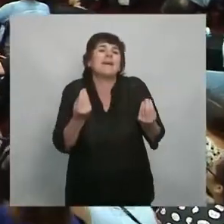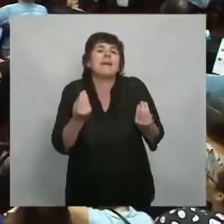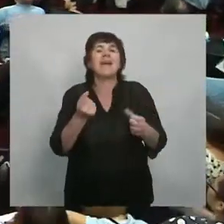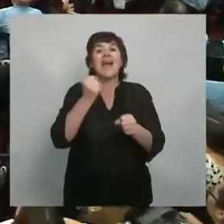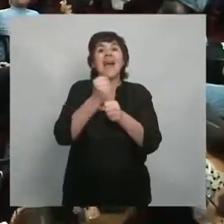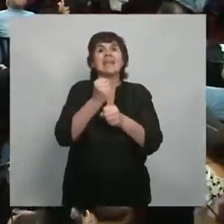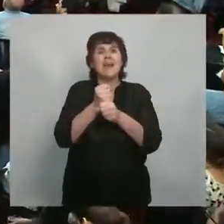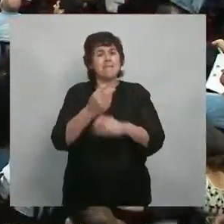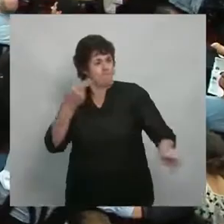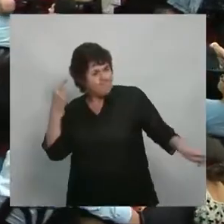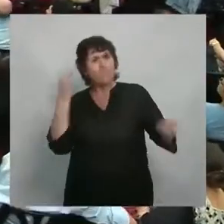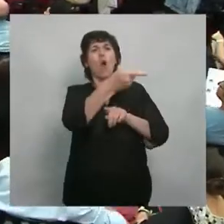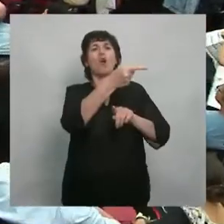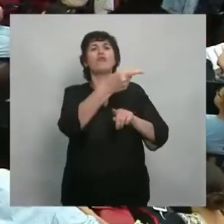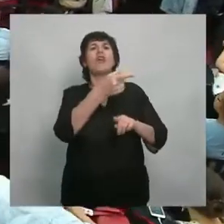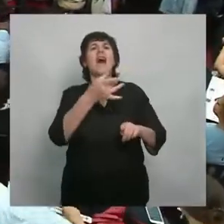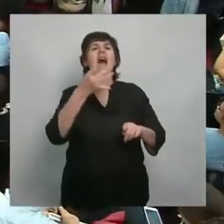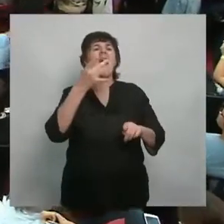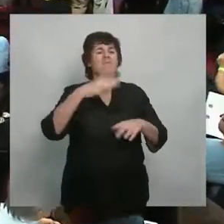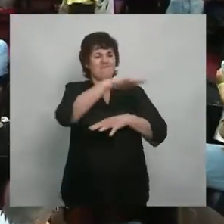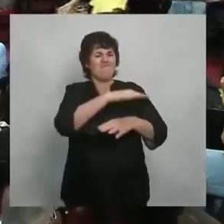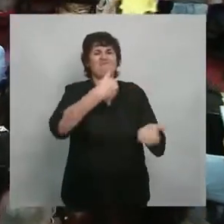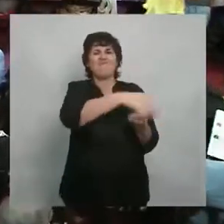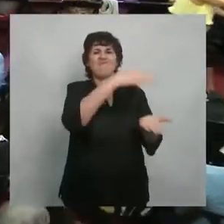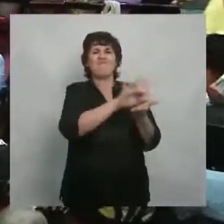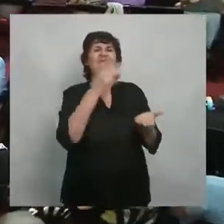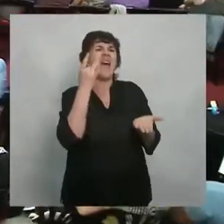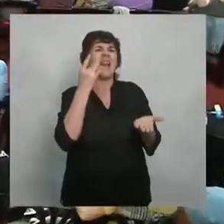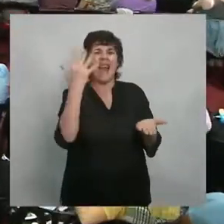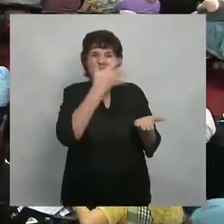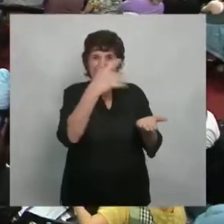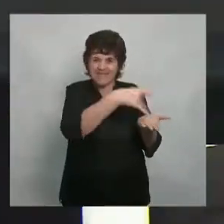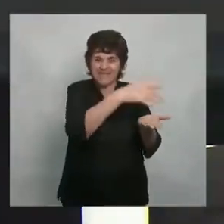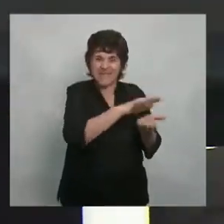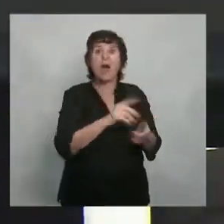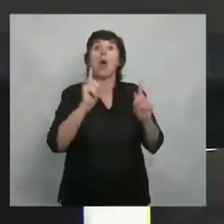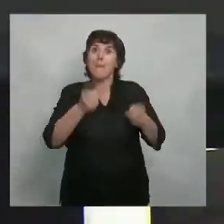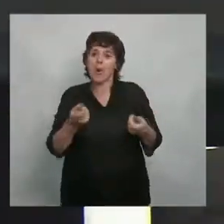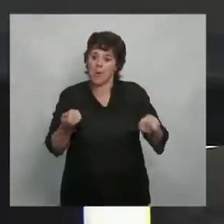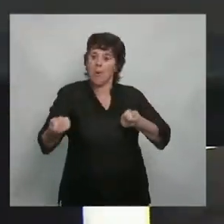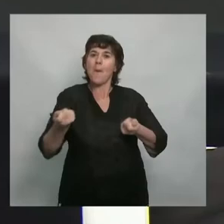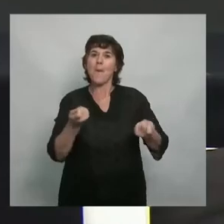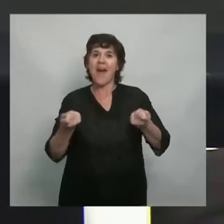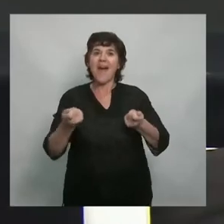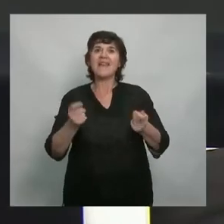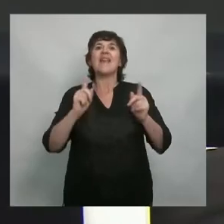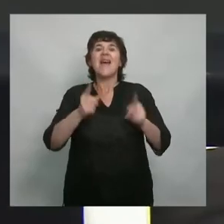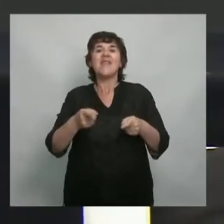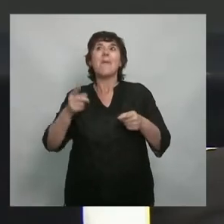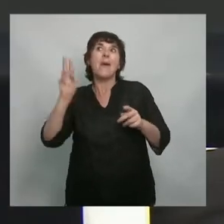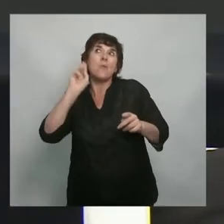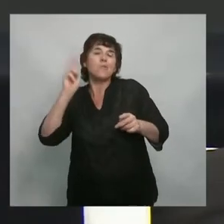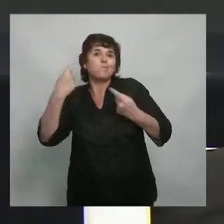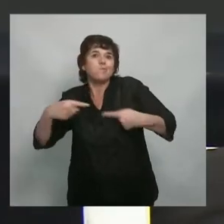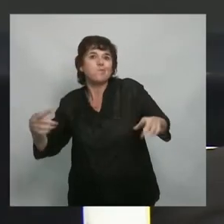en contra del racismo. Por eso el polirritmo y el baile vienen siendo